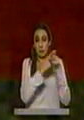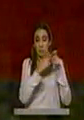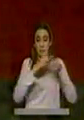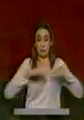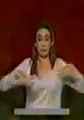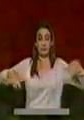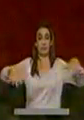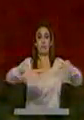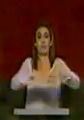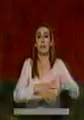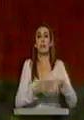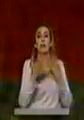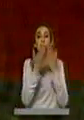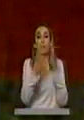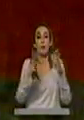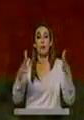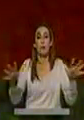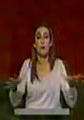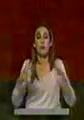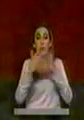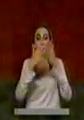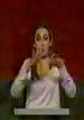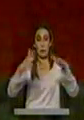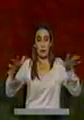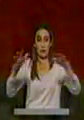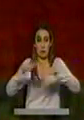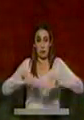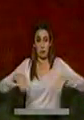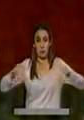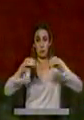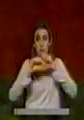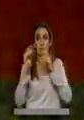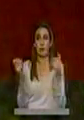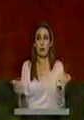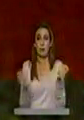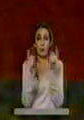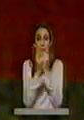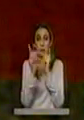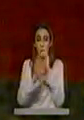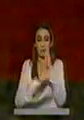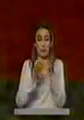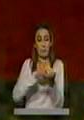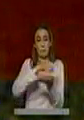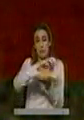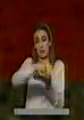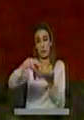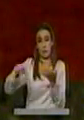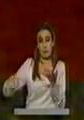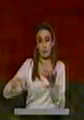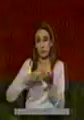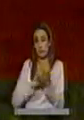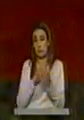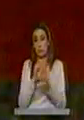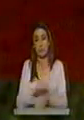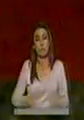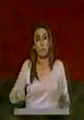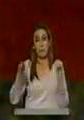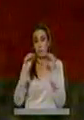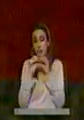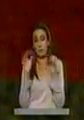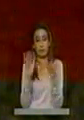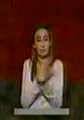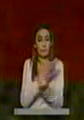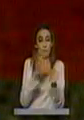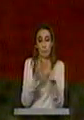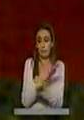costa ecuatoriana, donde hemos encontrado que las provincias de Manabí y Esmeralda son las que más